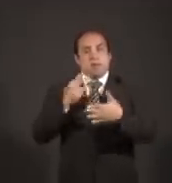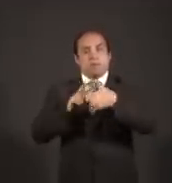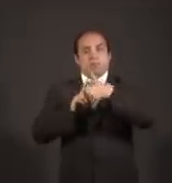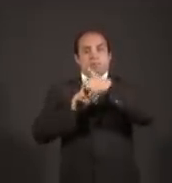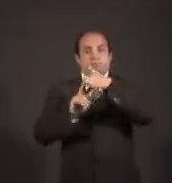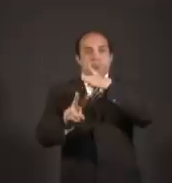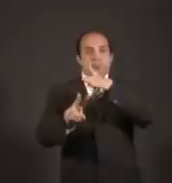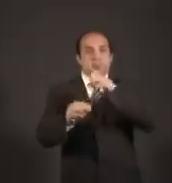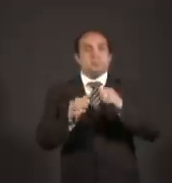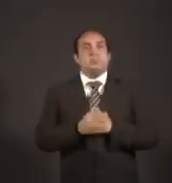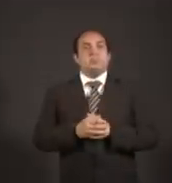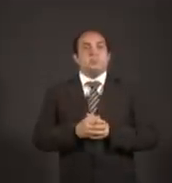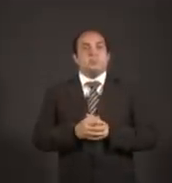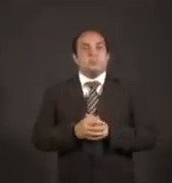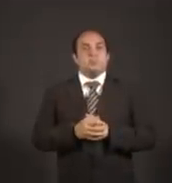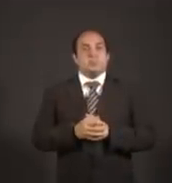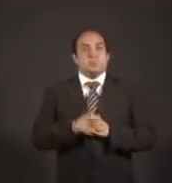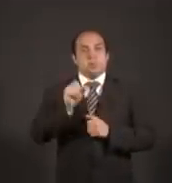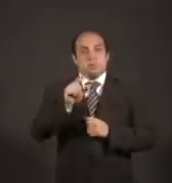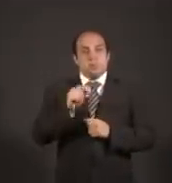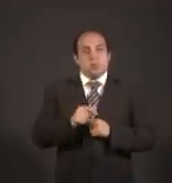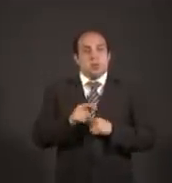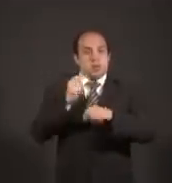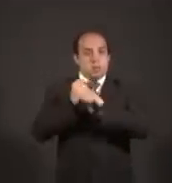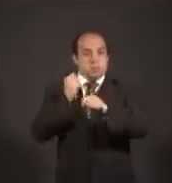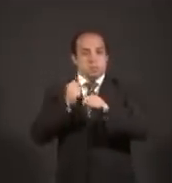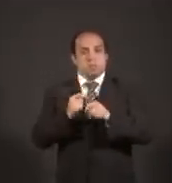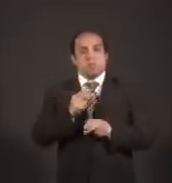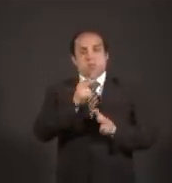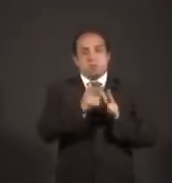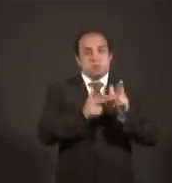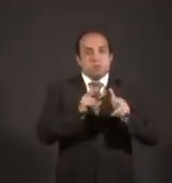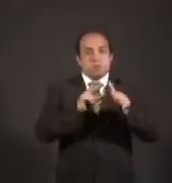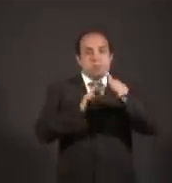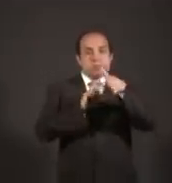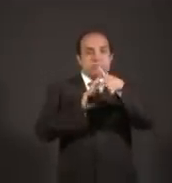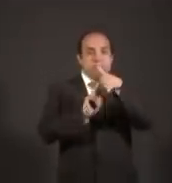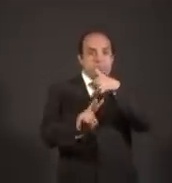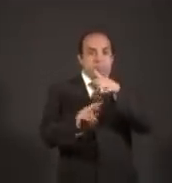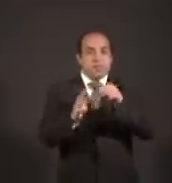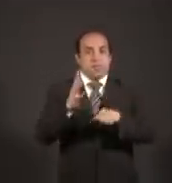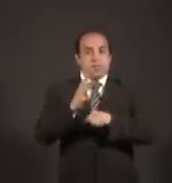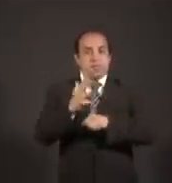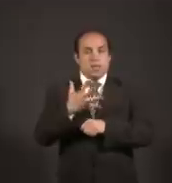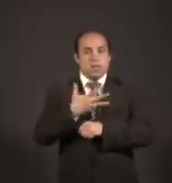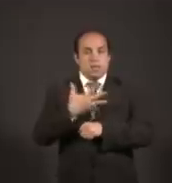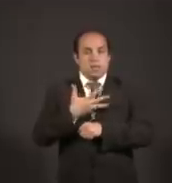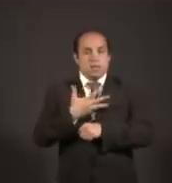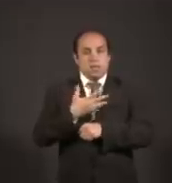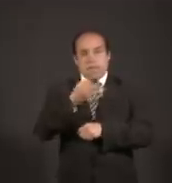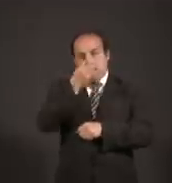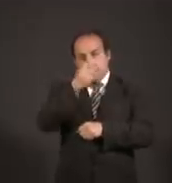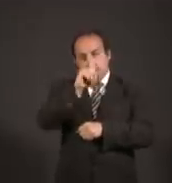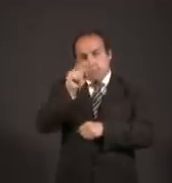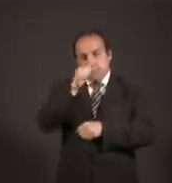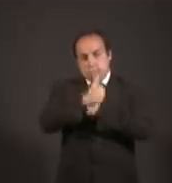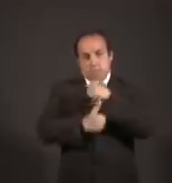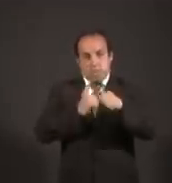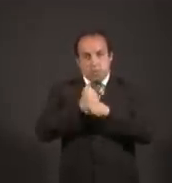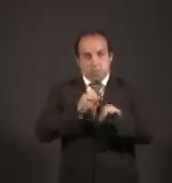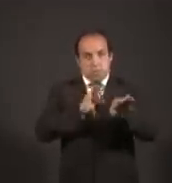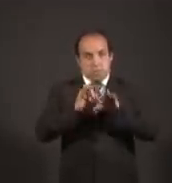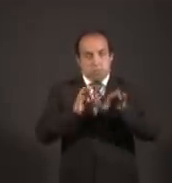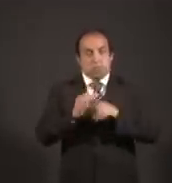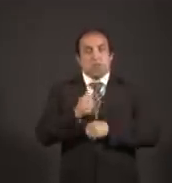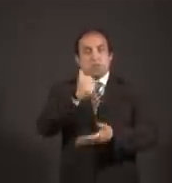transporte del tren ligero, que tiene más casi 100 años operando en la Ciudad de México,